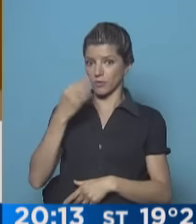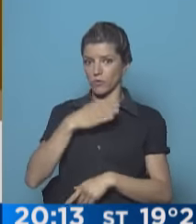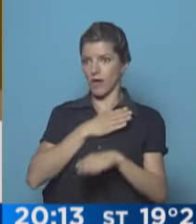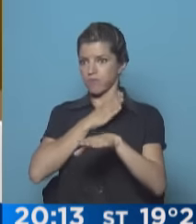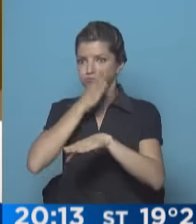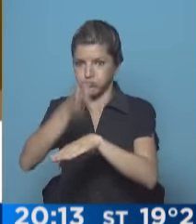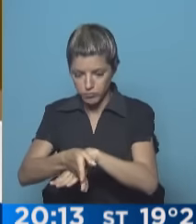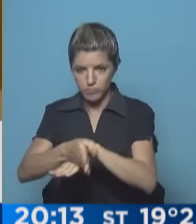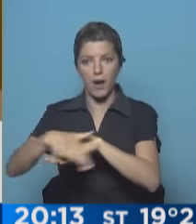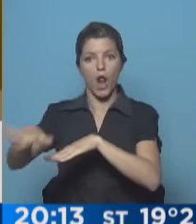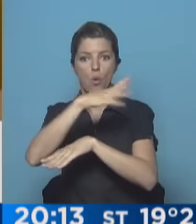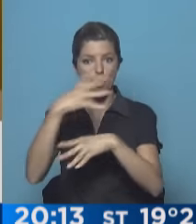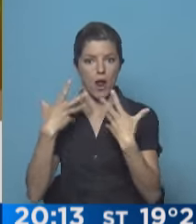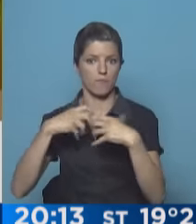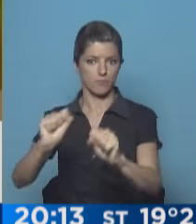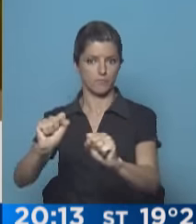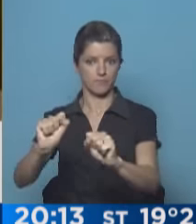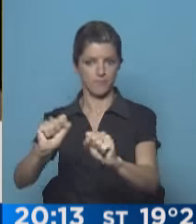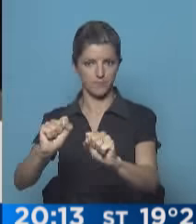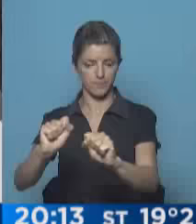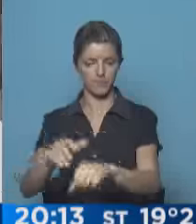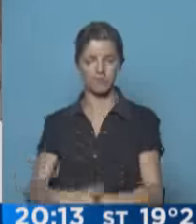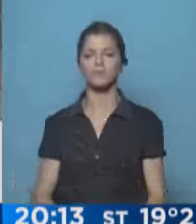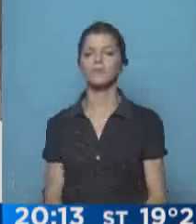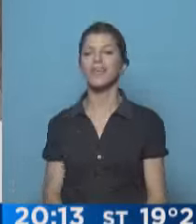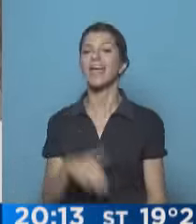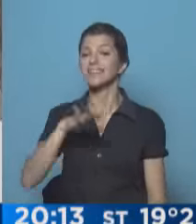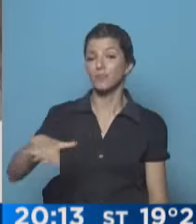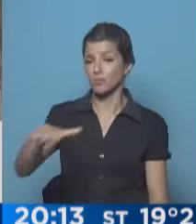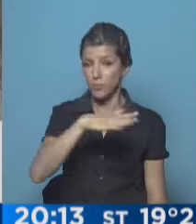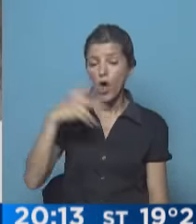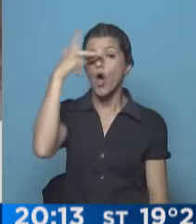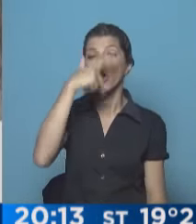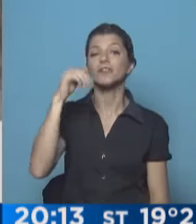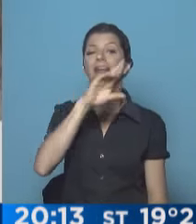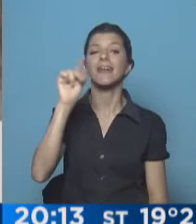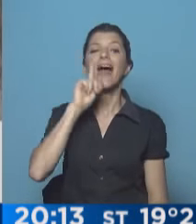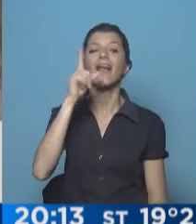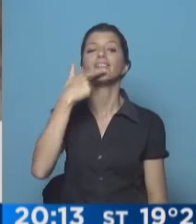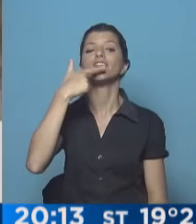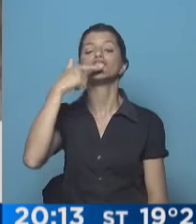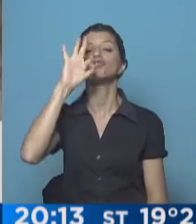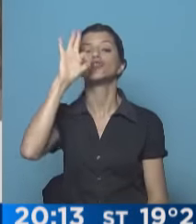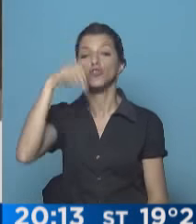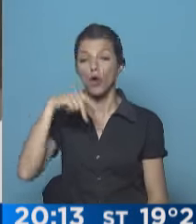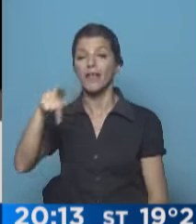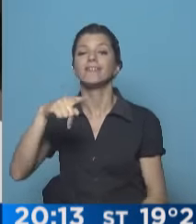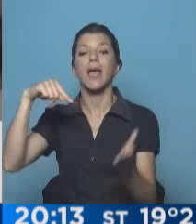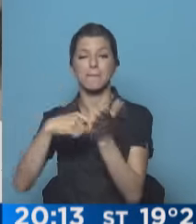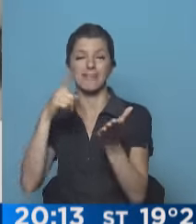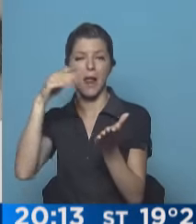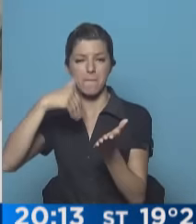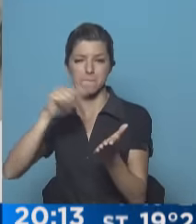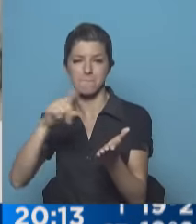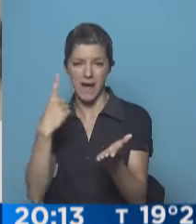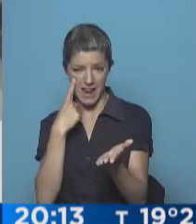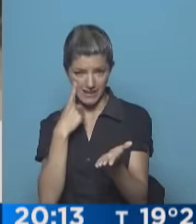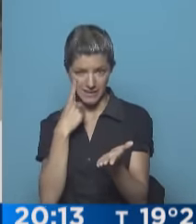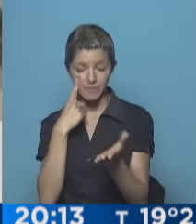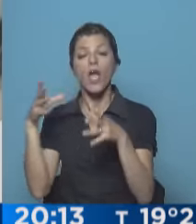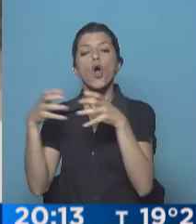liberar el lugar. El trágico suceso ocurrió en el Hotel Radisson Blue de Bamako, la capital de Malí, y fue perpetrado